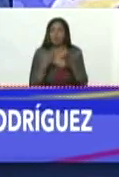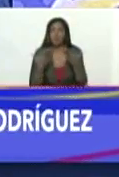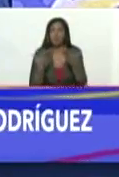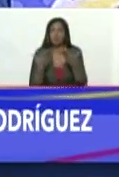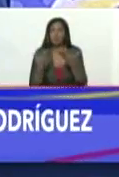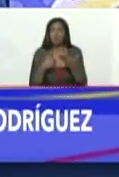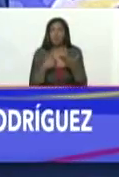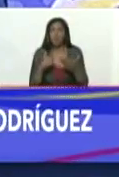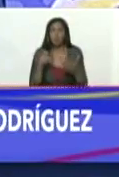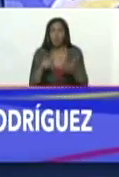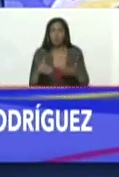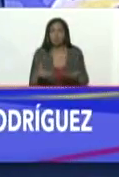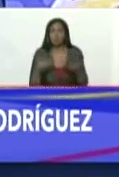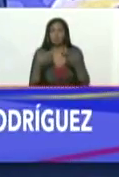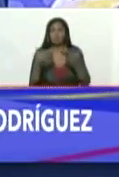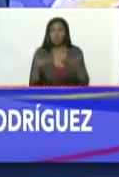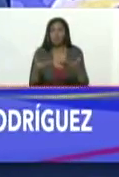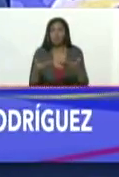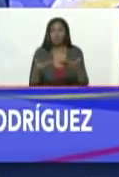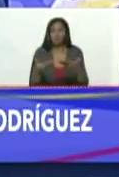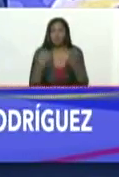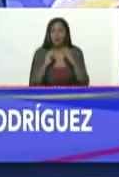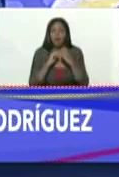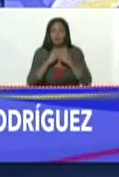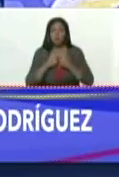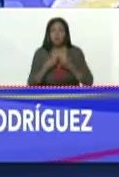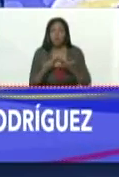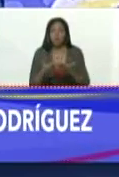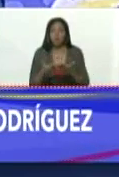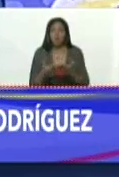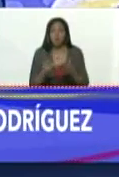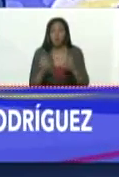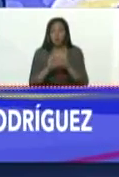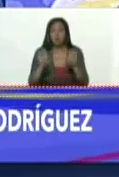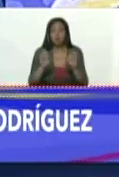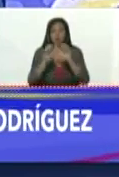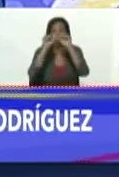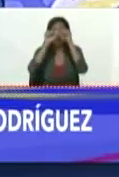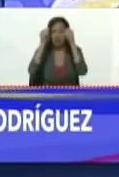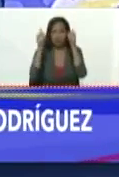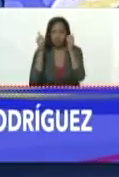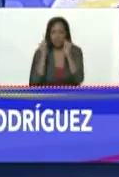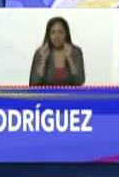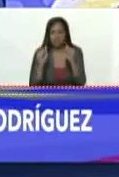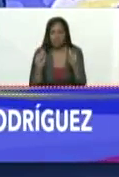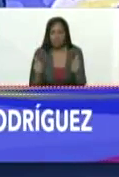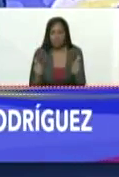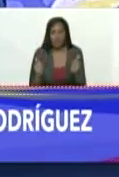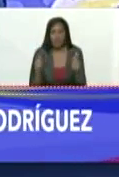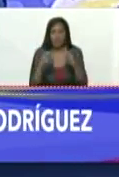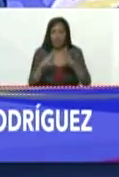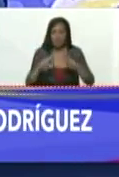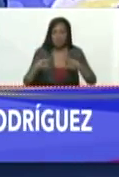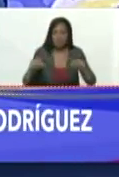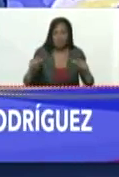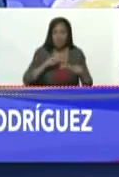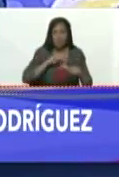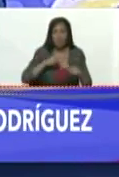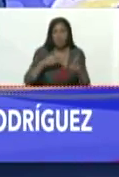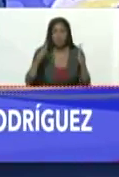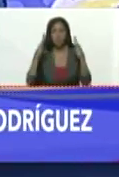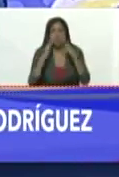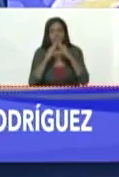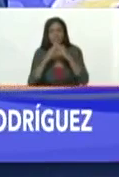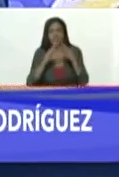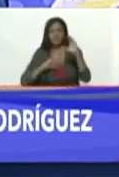estoy entregando a Aristóbulo, aquí está Educación Artística, La Tierra, Nuestro Hogar, en